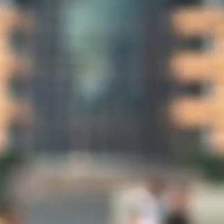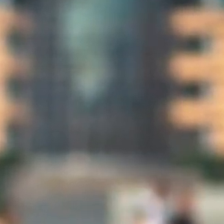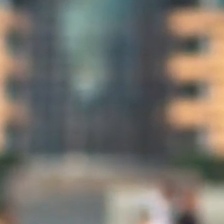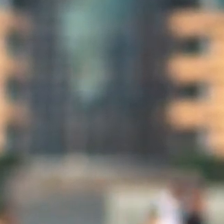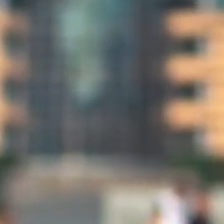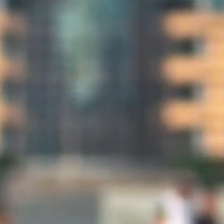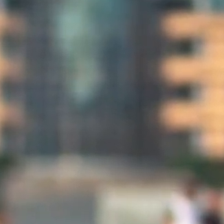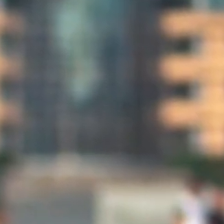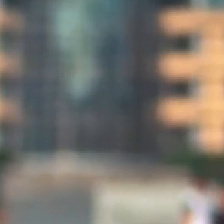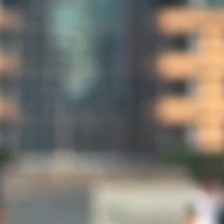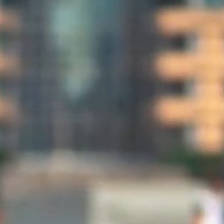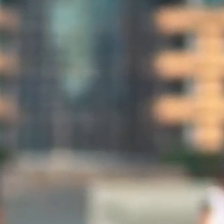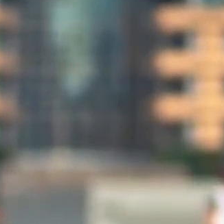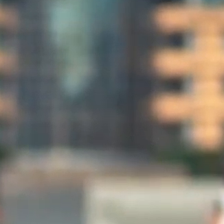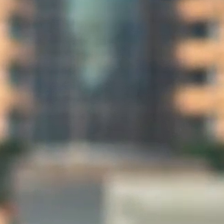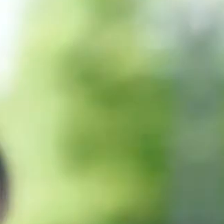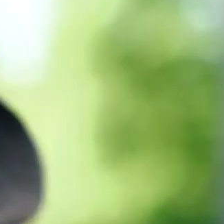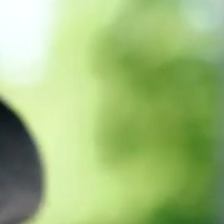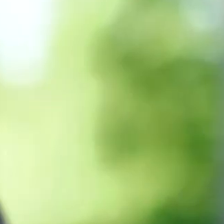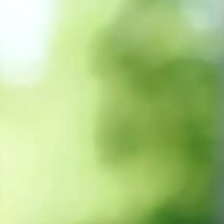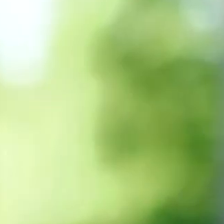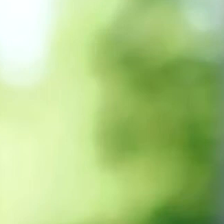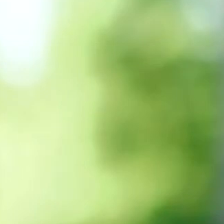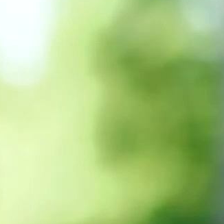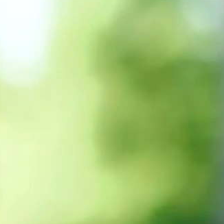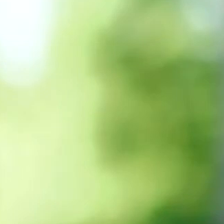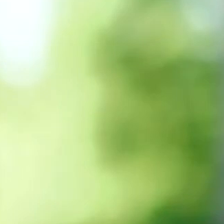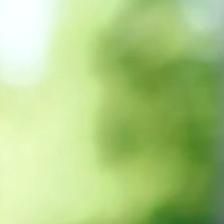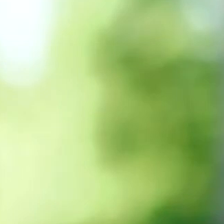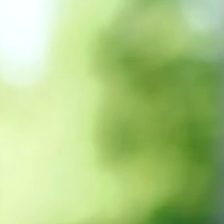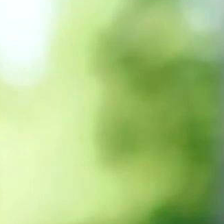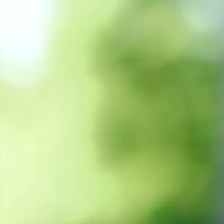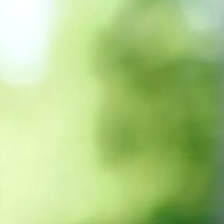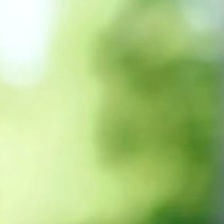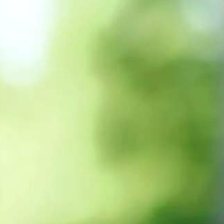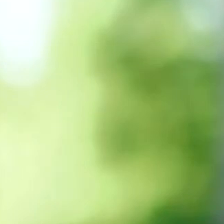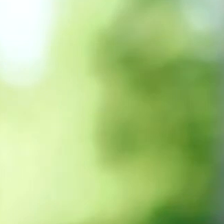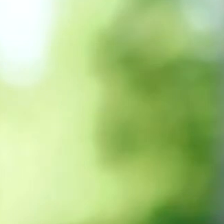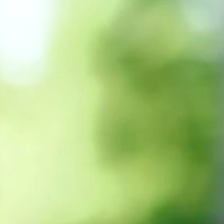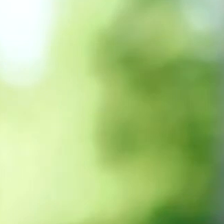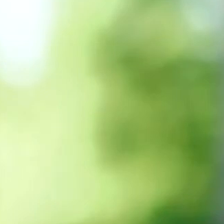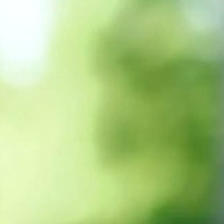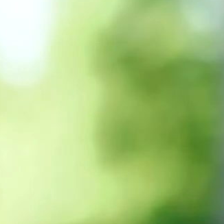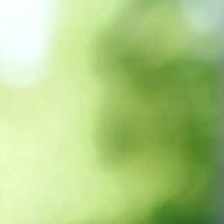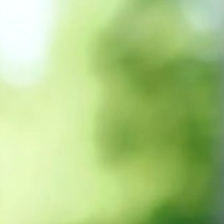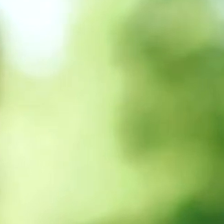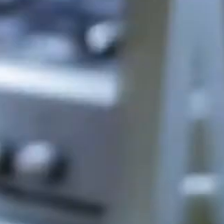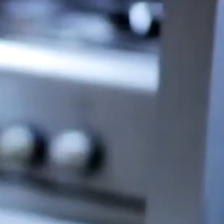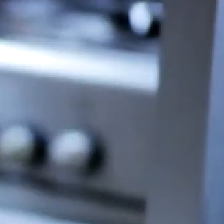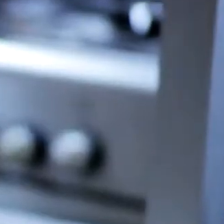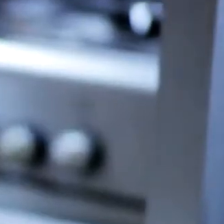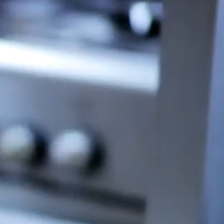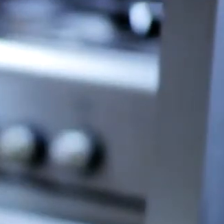Llámanos al 7500 1584 750 25248 para contarnos tu